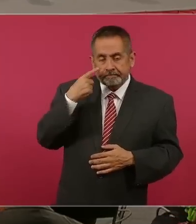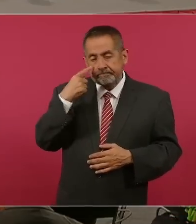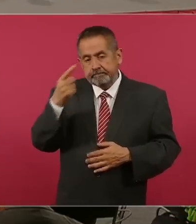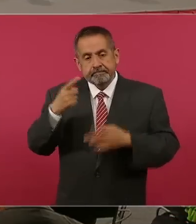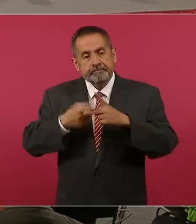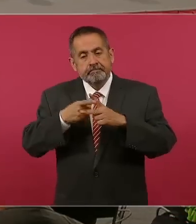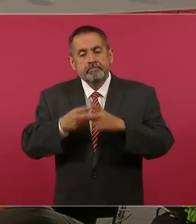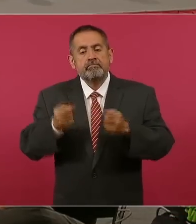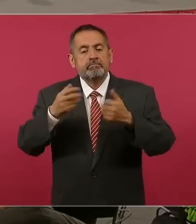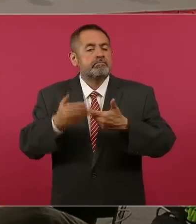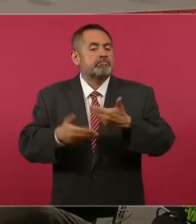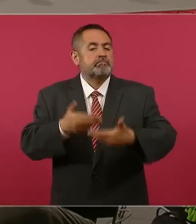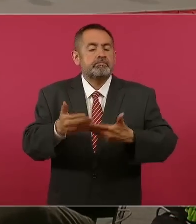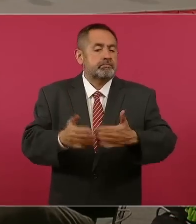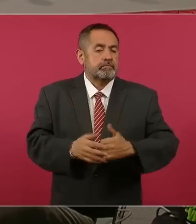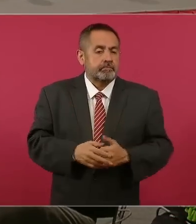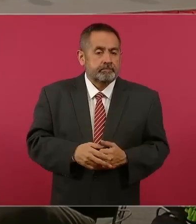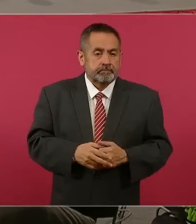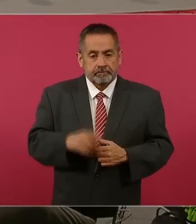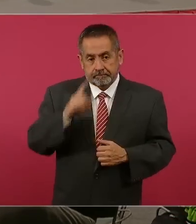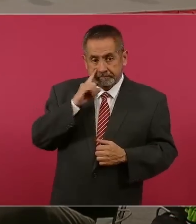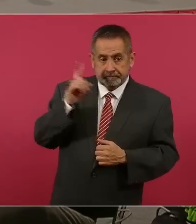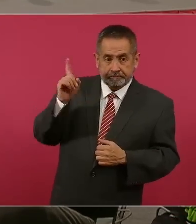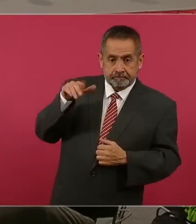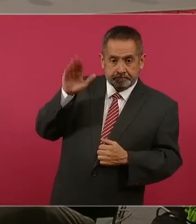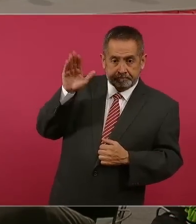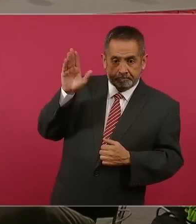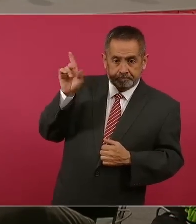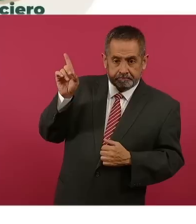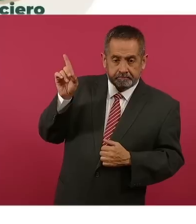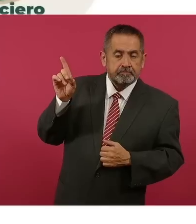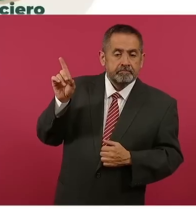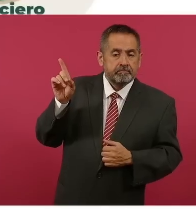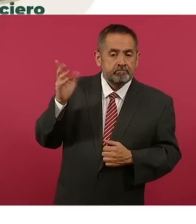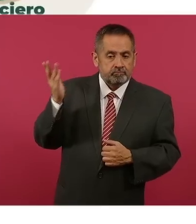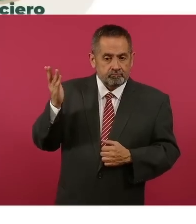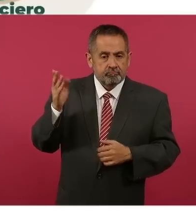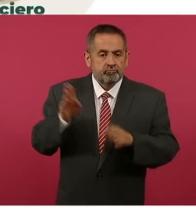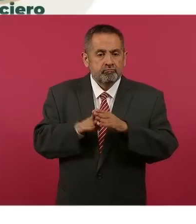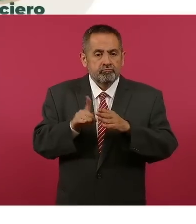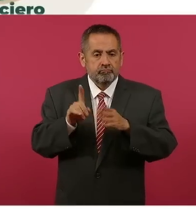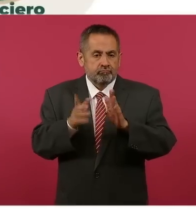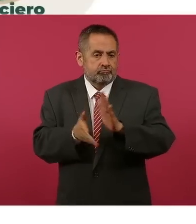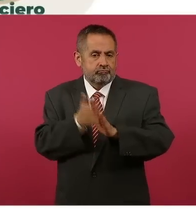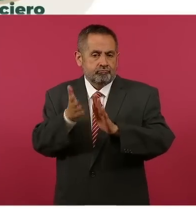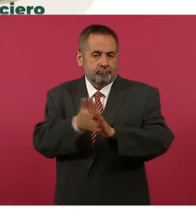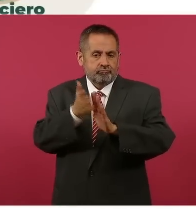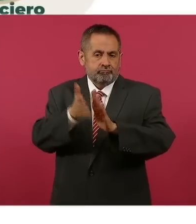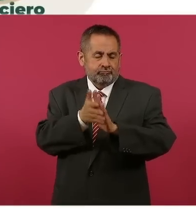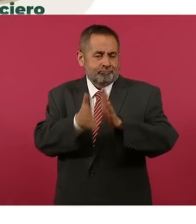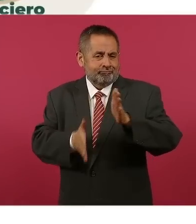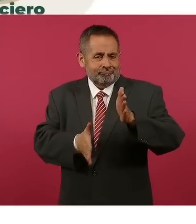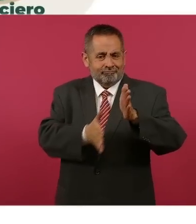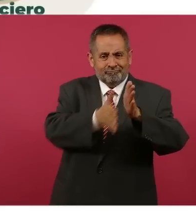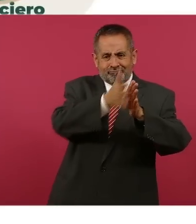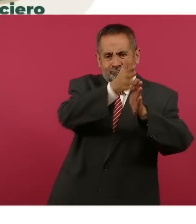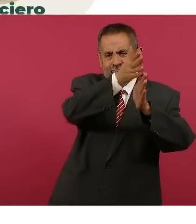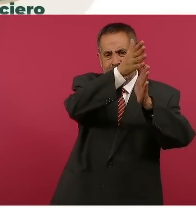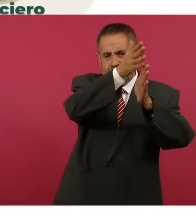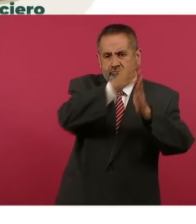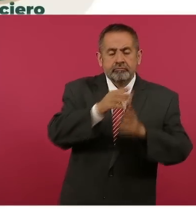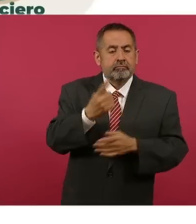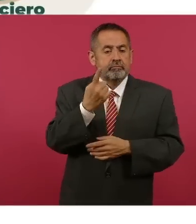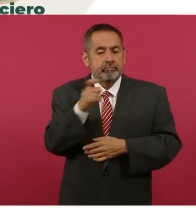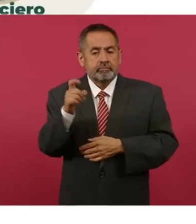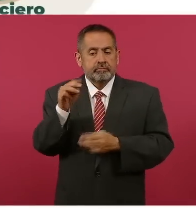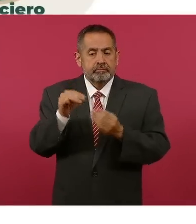son los avances. En la imagen superior izquierda se aprecia ya la cortina, ahí llevamos alrededor de 100 metros